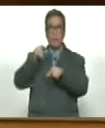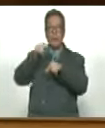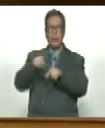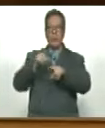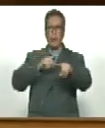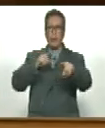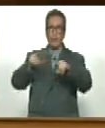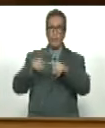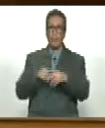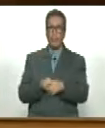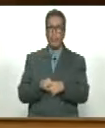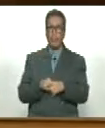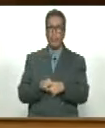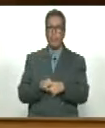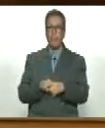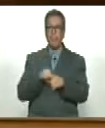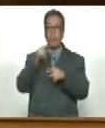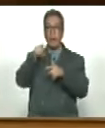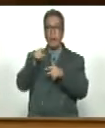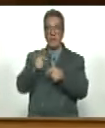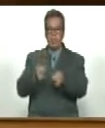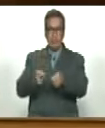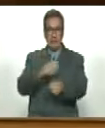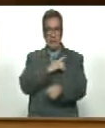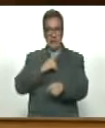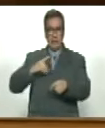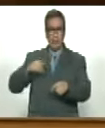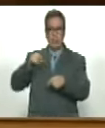dirigieron. Fue esa la intención,